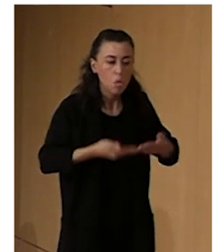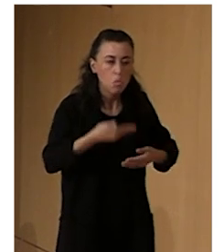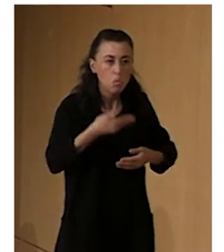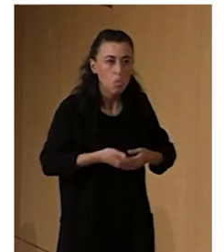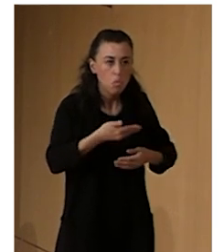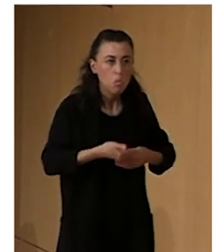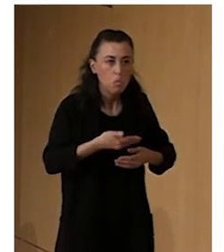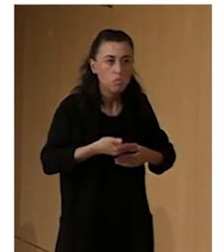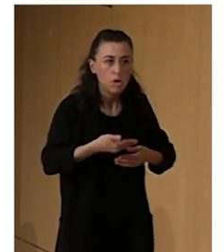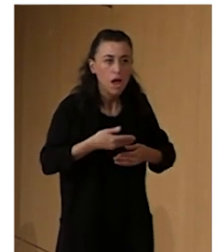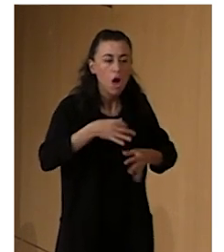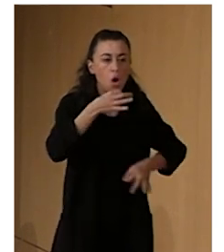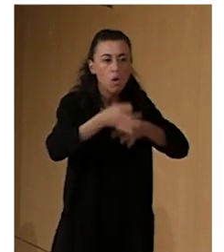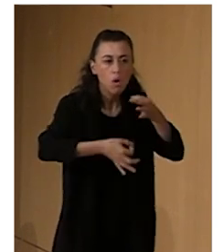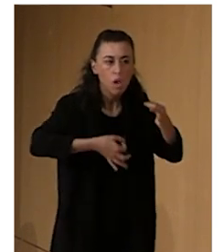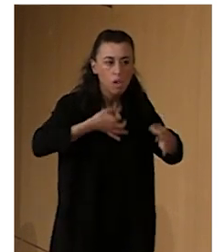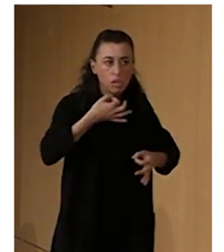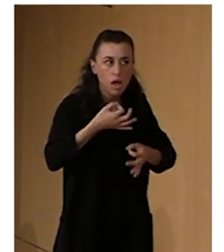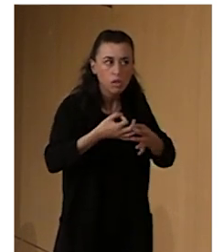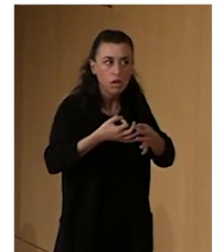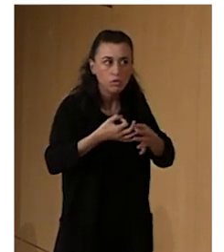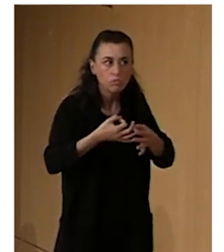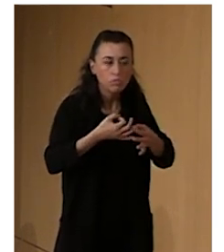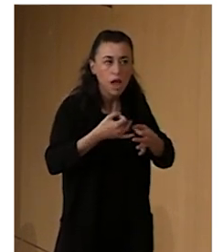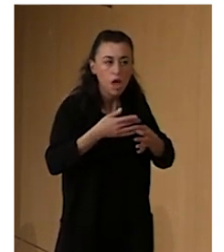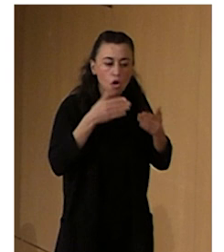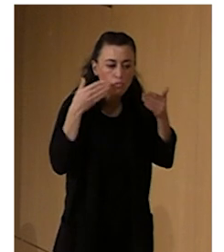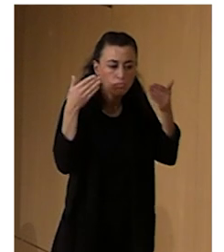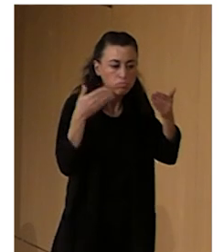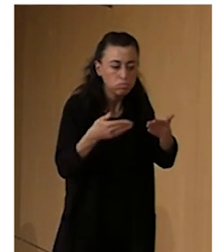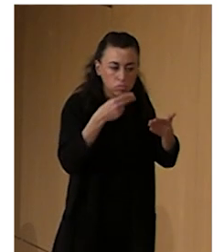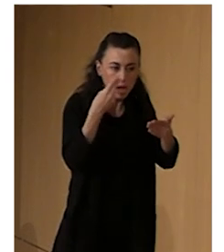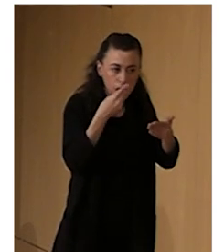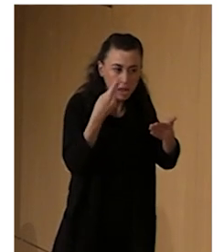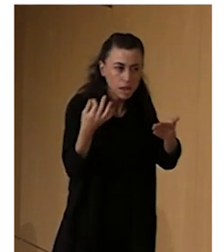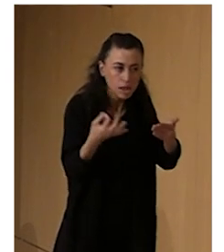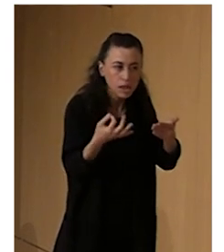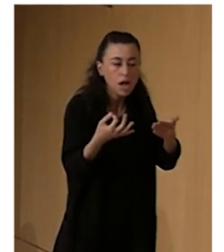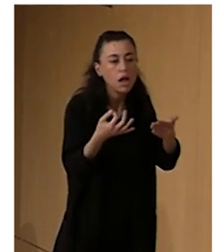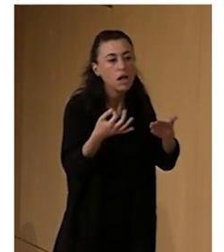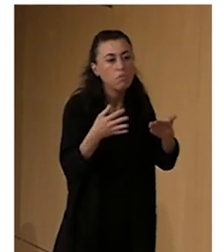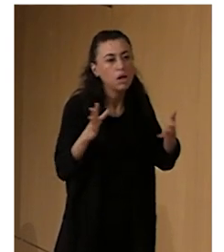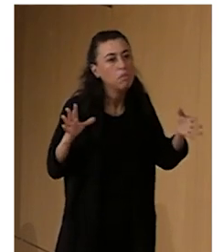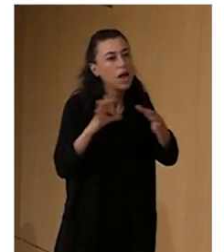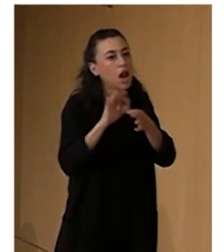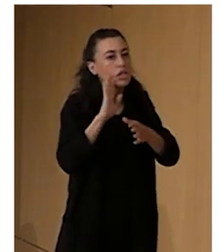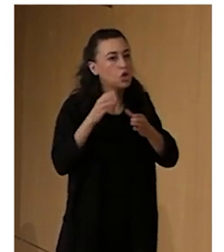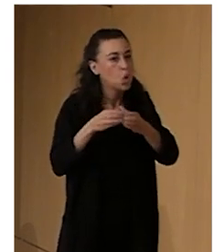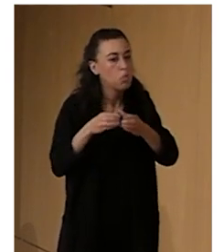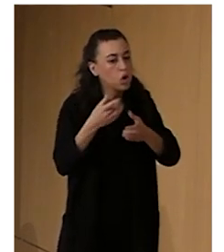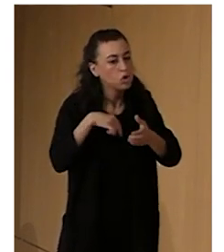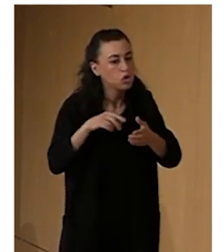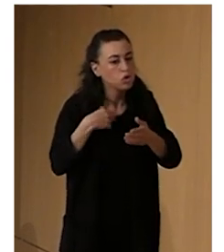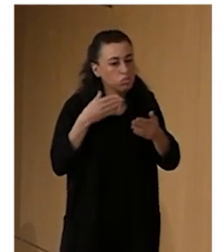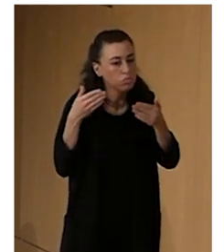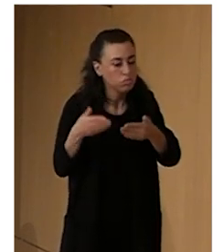partiendo partiendo de esos enfoques de interés de los propios grupos a los que nos dirigimos no que a veces pues hablar de eh No la historia del arte